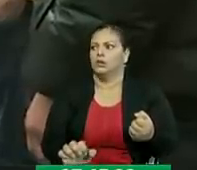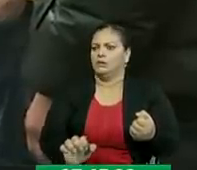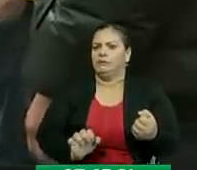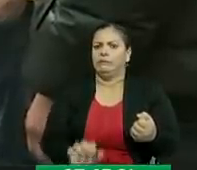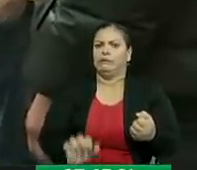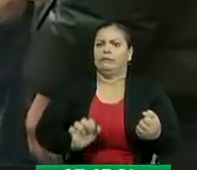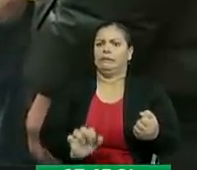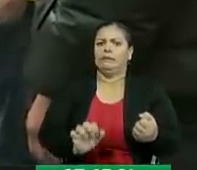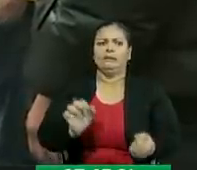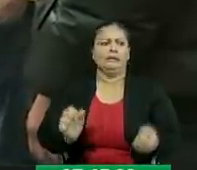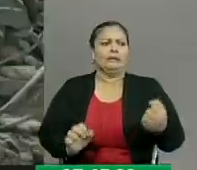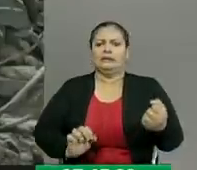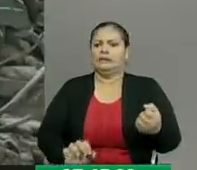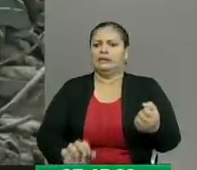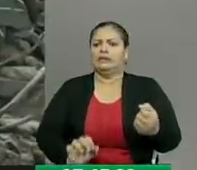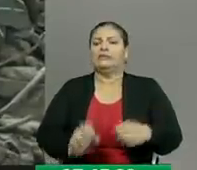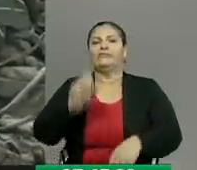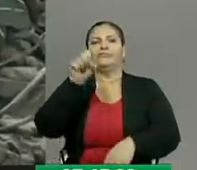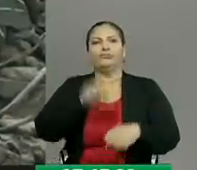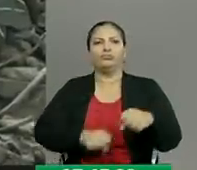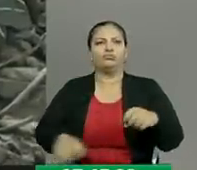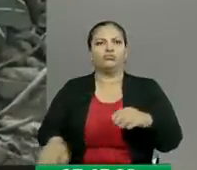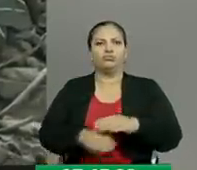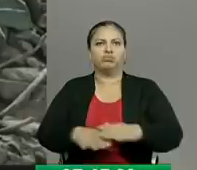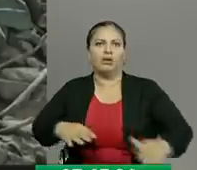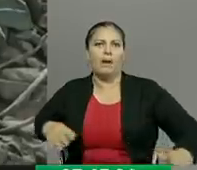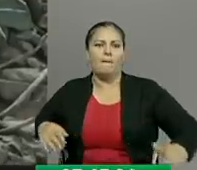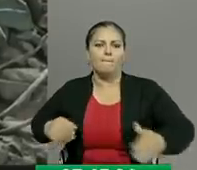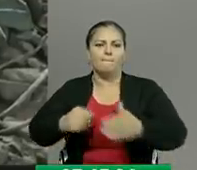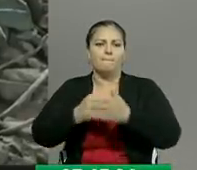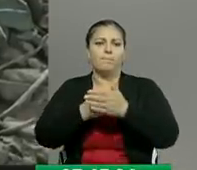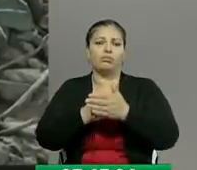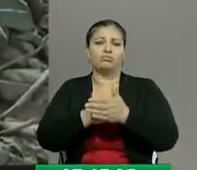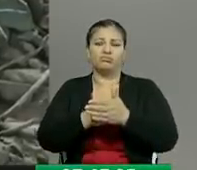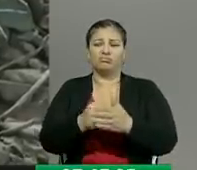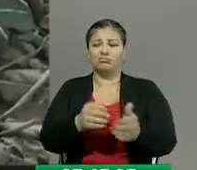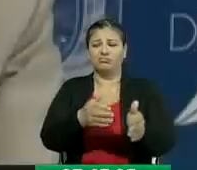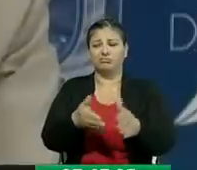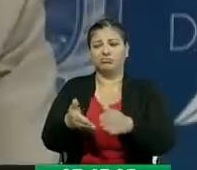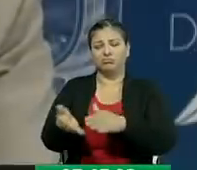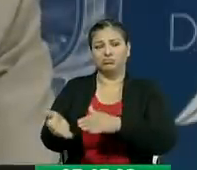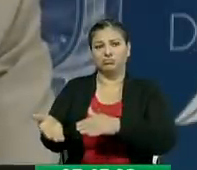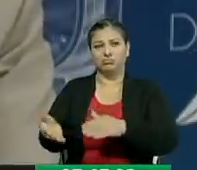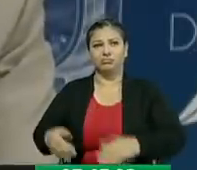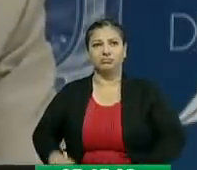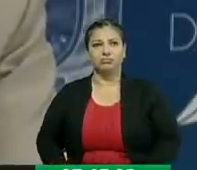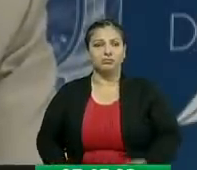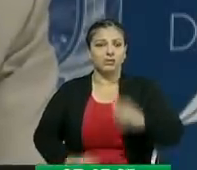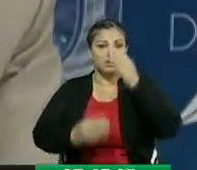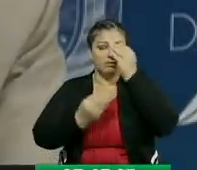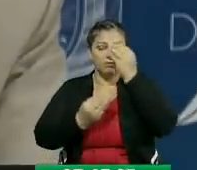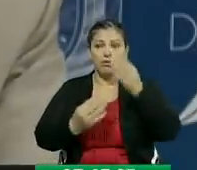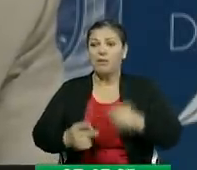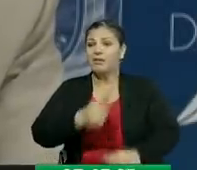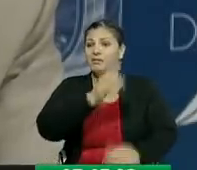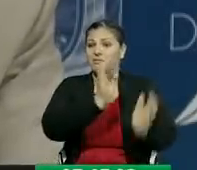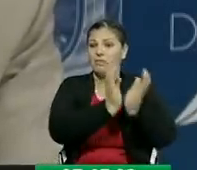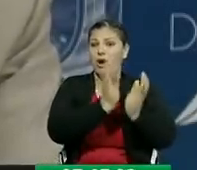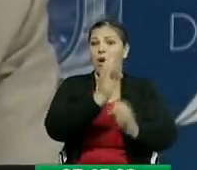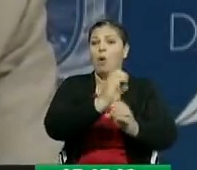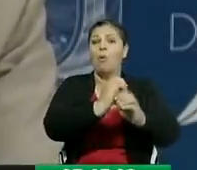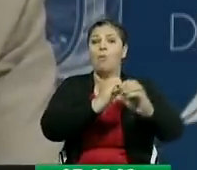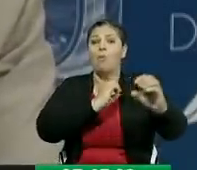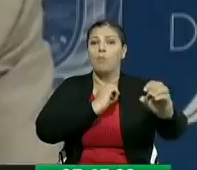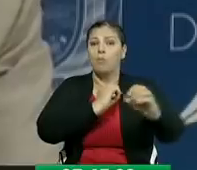provincia arbitrariamente. Se ha cometido una omisión muy grave por parte de la operadora al permitir que esta